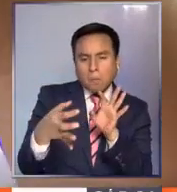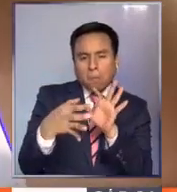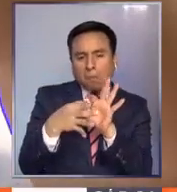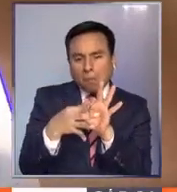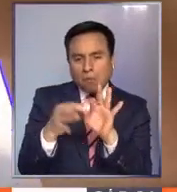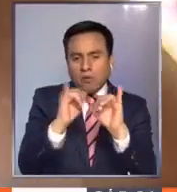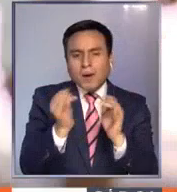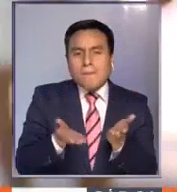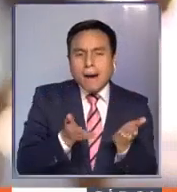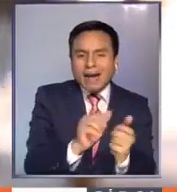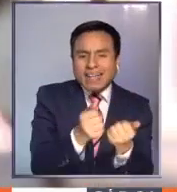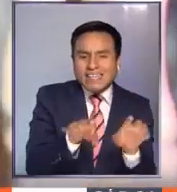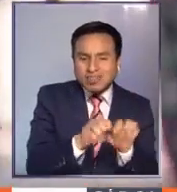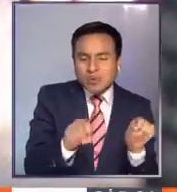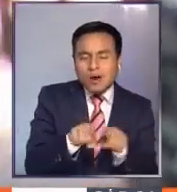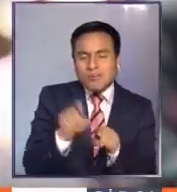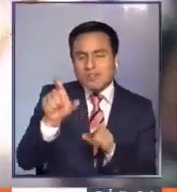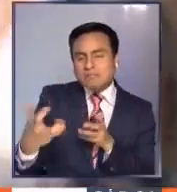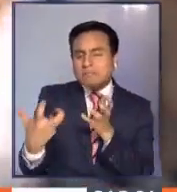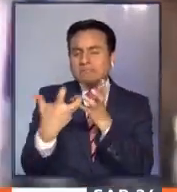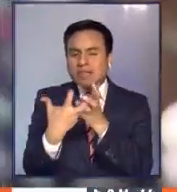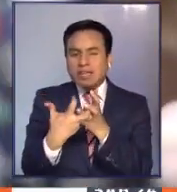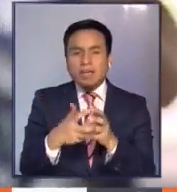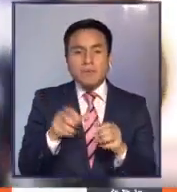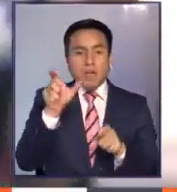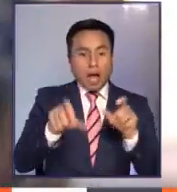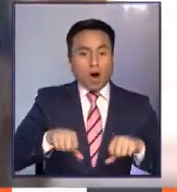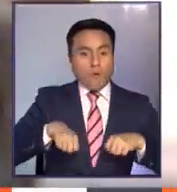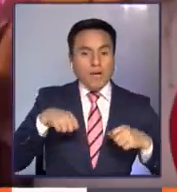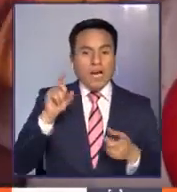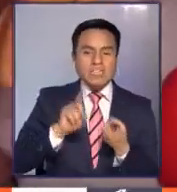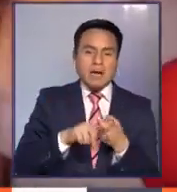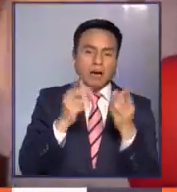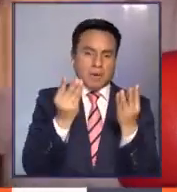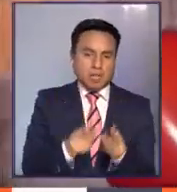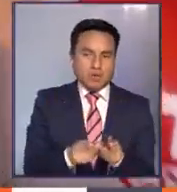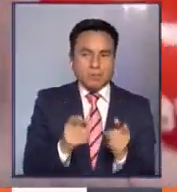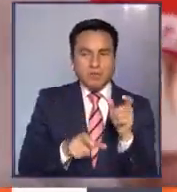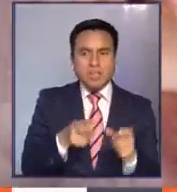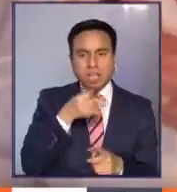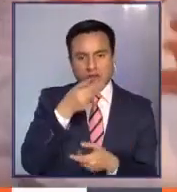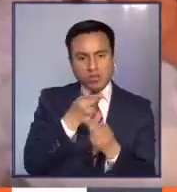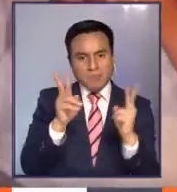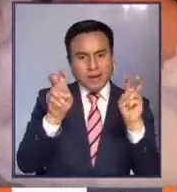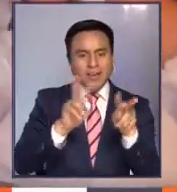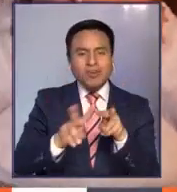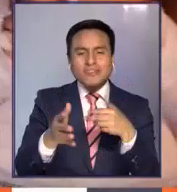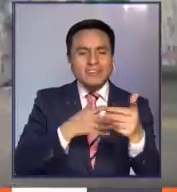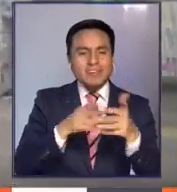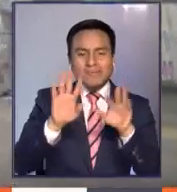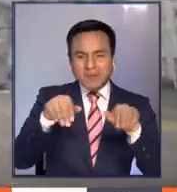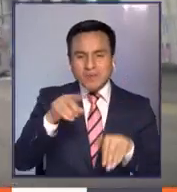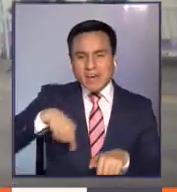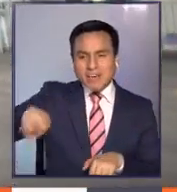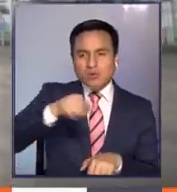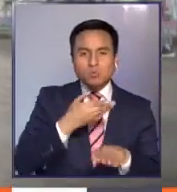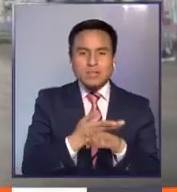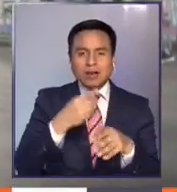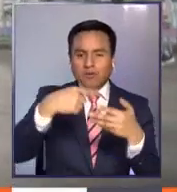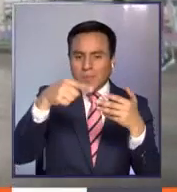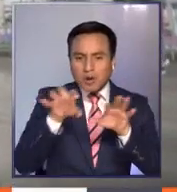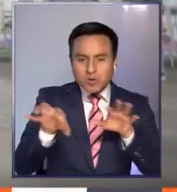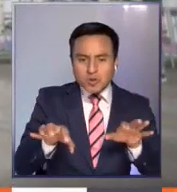pan. Y aunque según la CACEN la gente joven se casa menos, las declaraciones así son en su mayoría realizadas por ellos que usan todos los